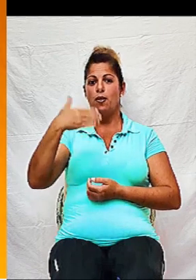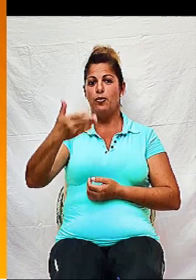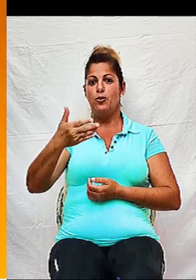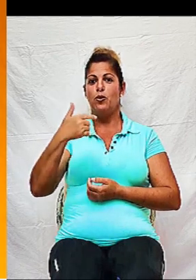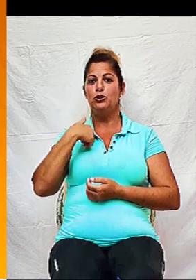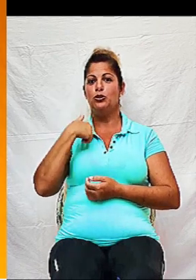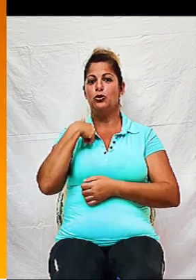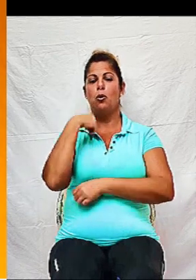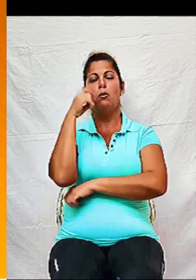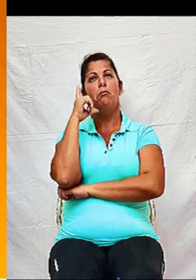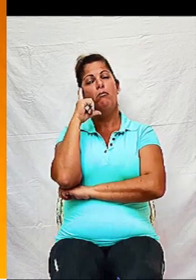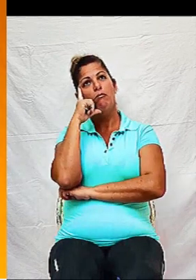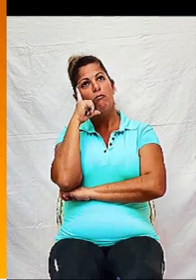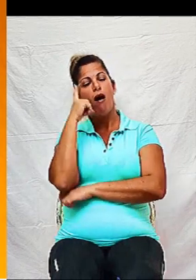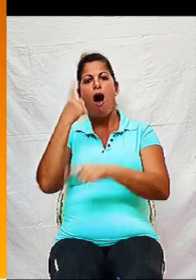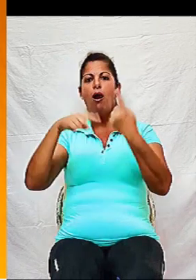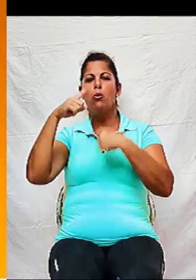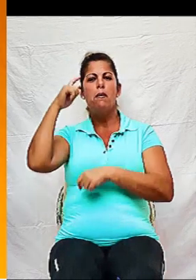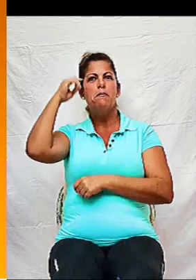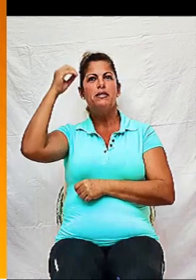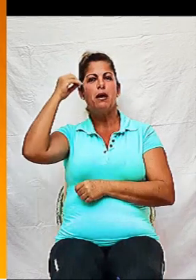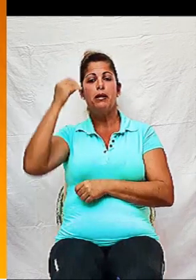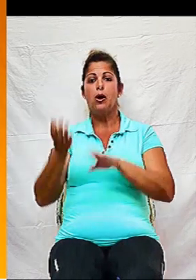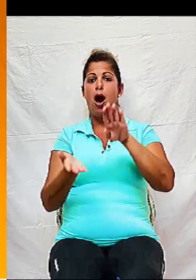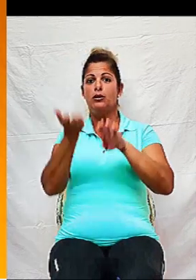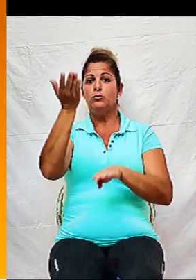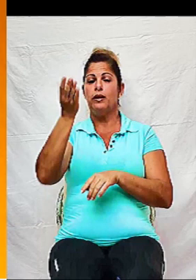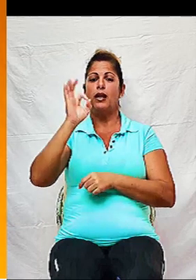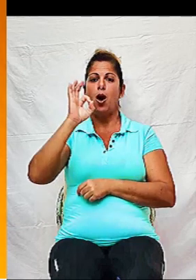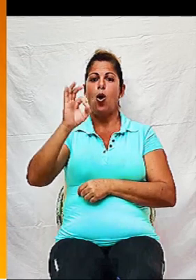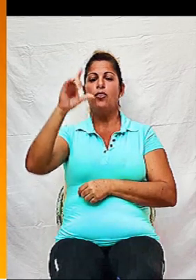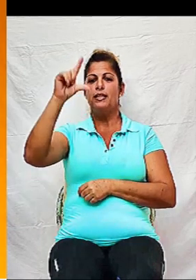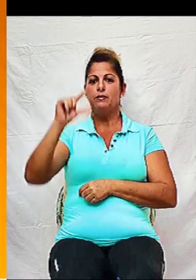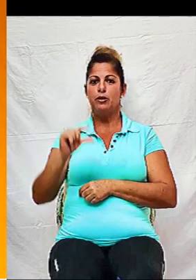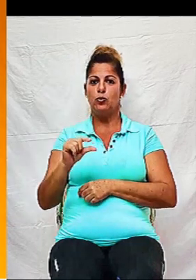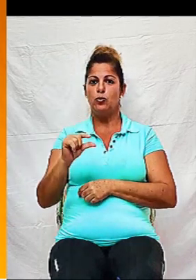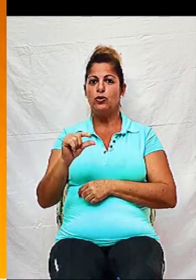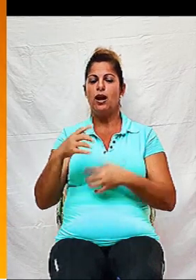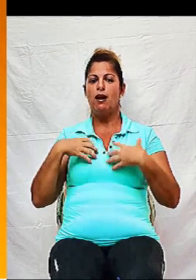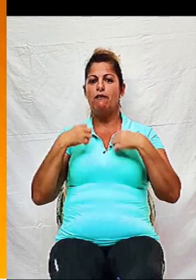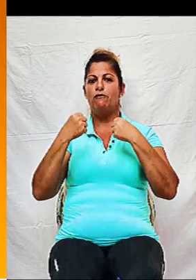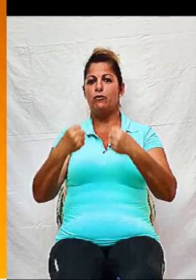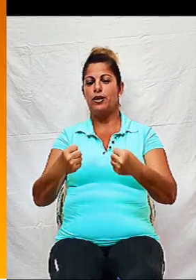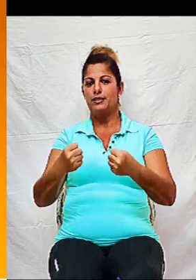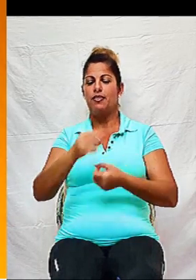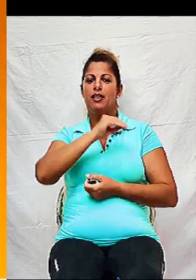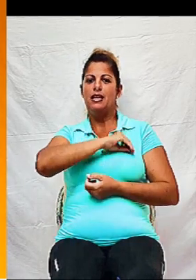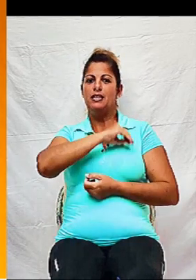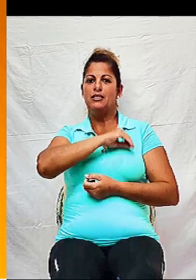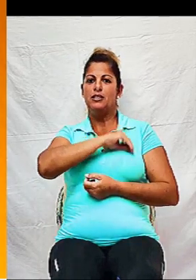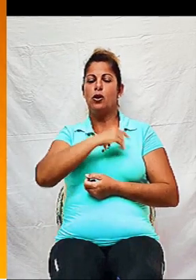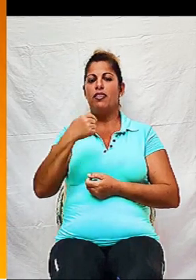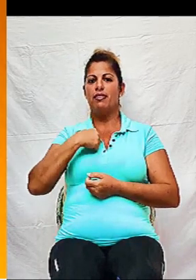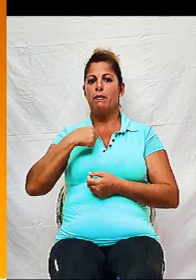Cuando me quedo absorto en algún pensamiento involuntario, ¿aumenta o disminuye la